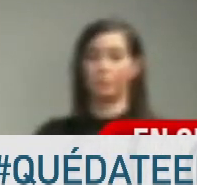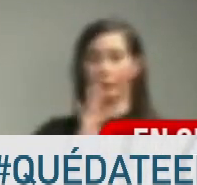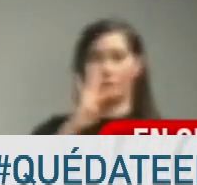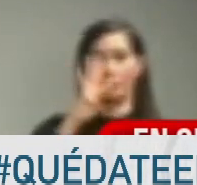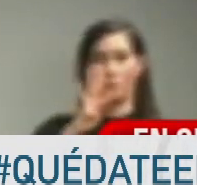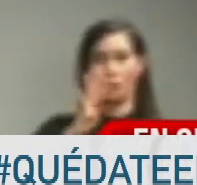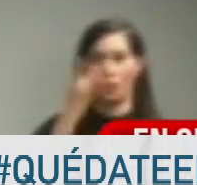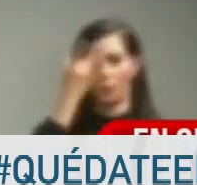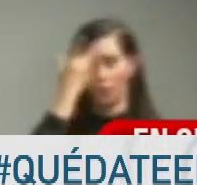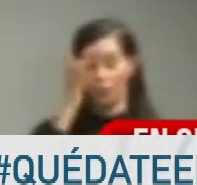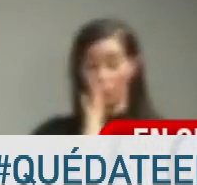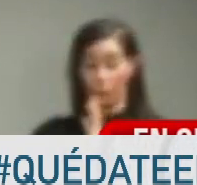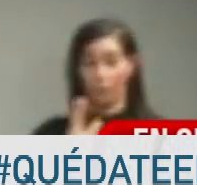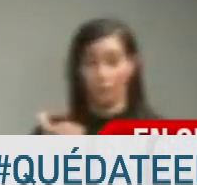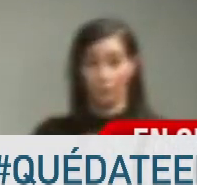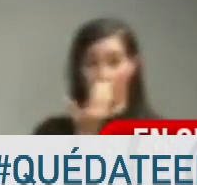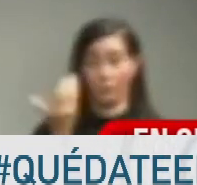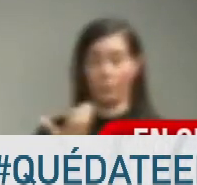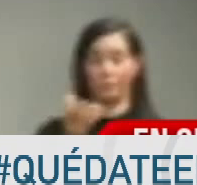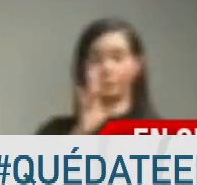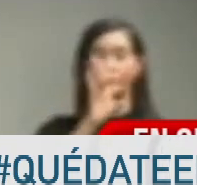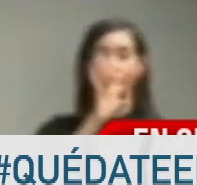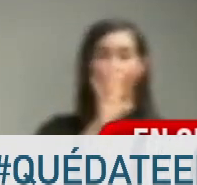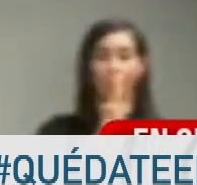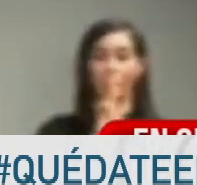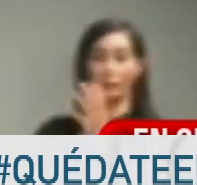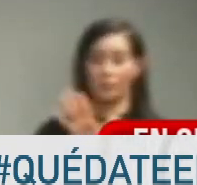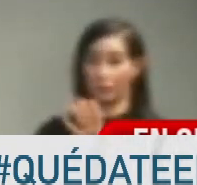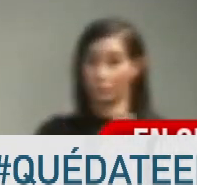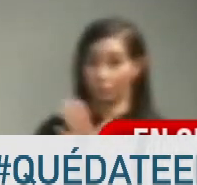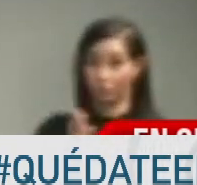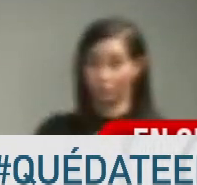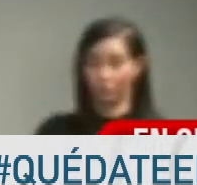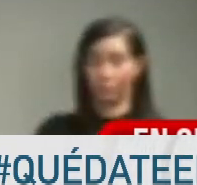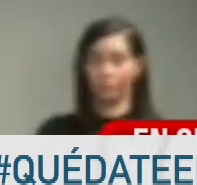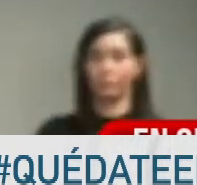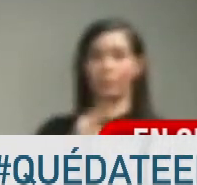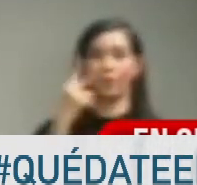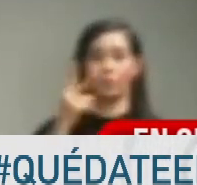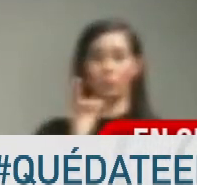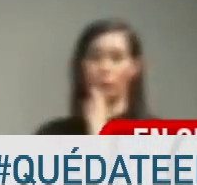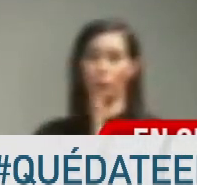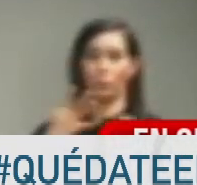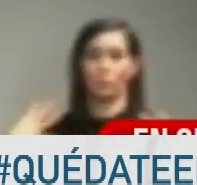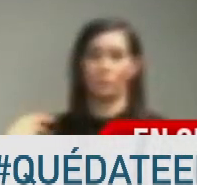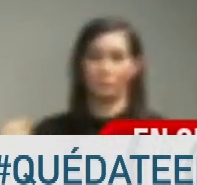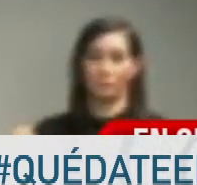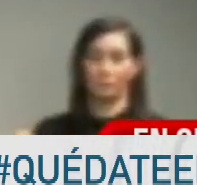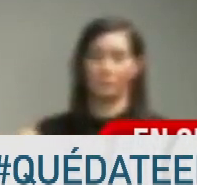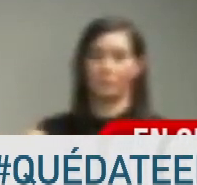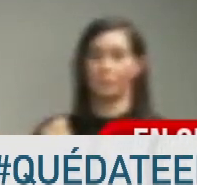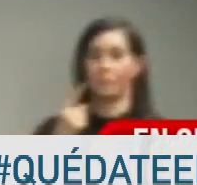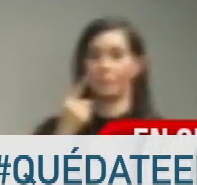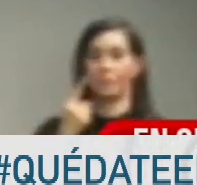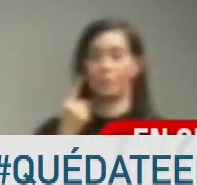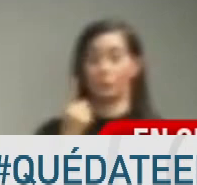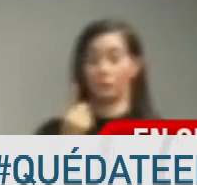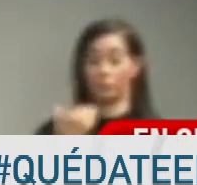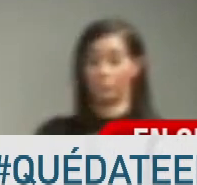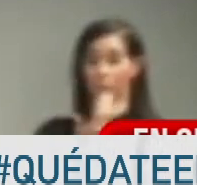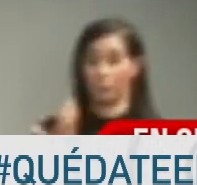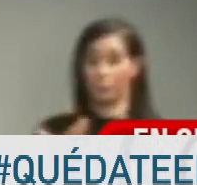4 casos nuevos, 77 acumulados, 2 recuperados, un